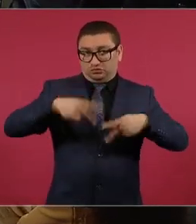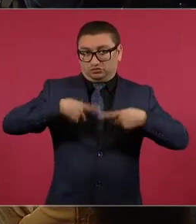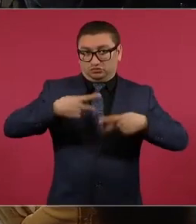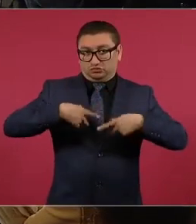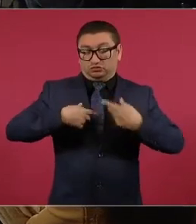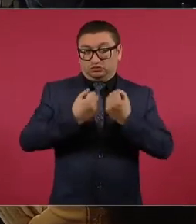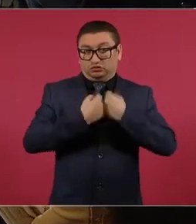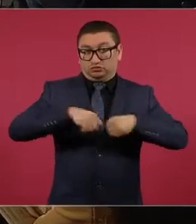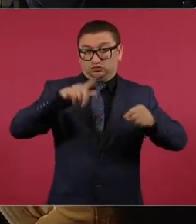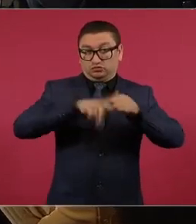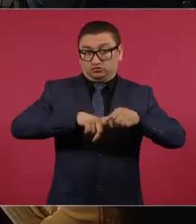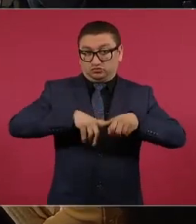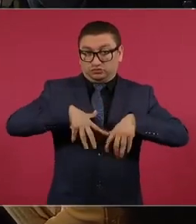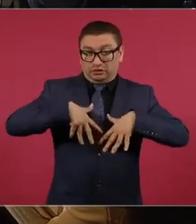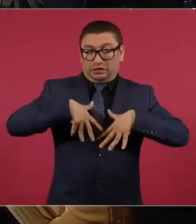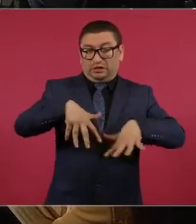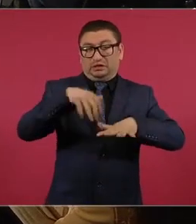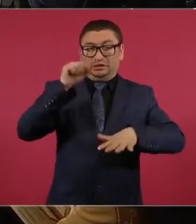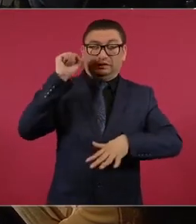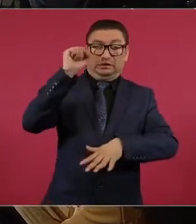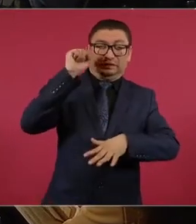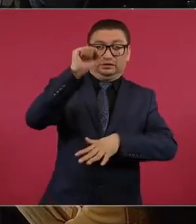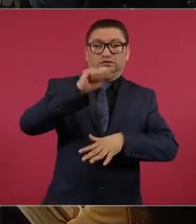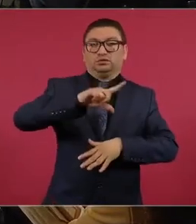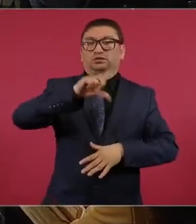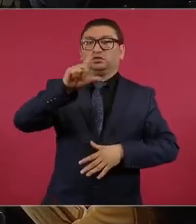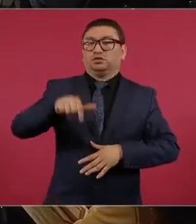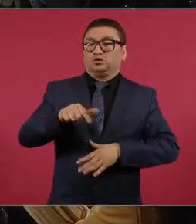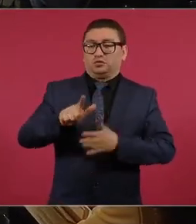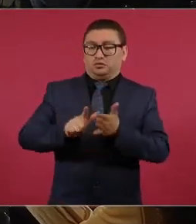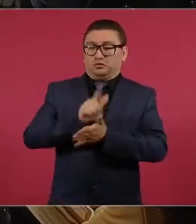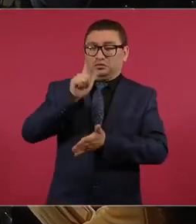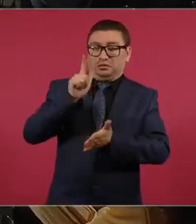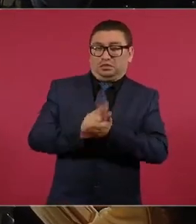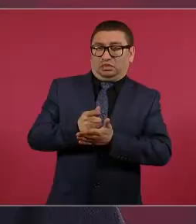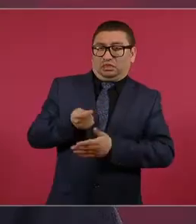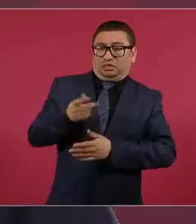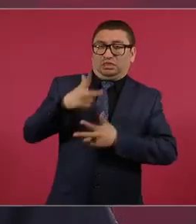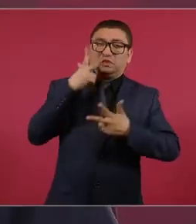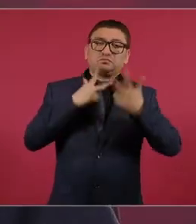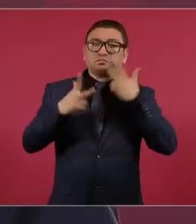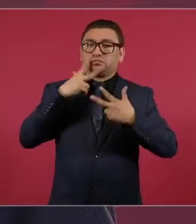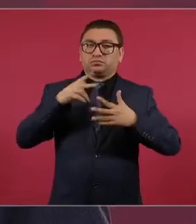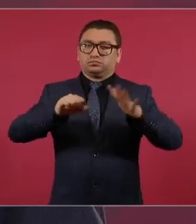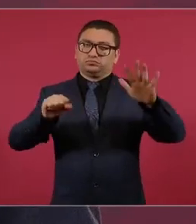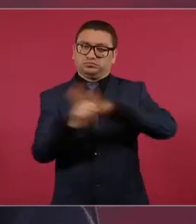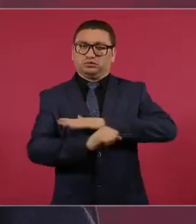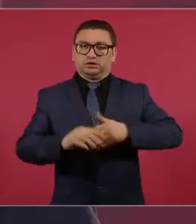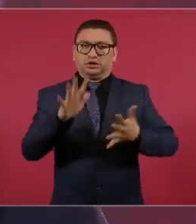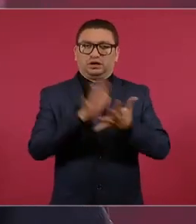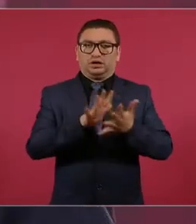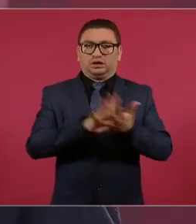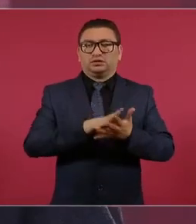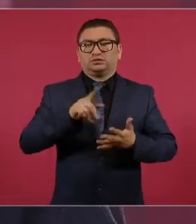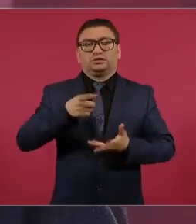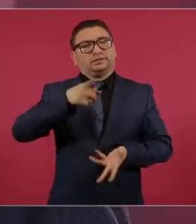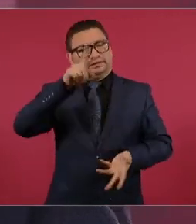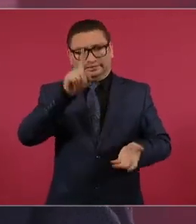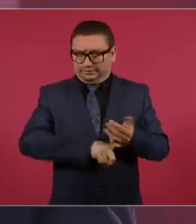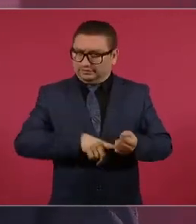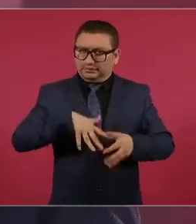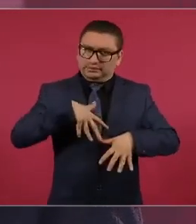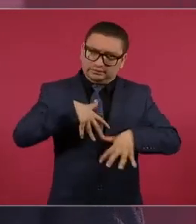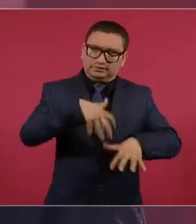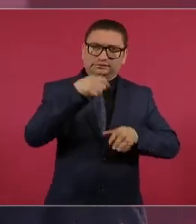sociales cuando les fabrican delitos van a la cárcel y siguen